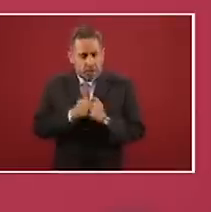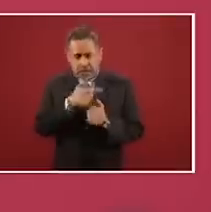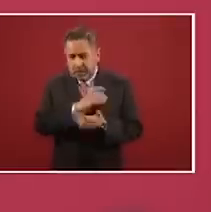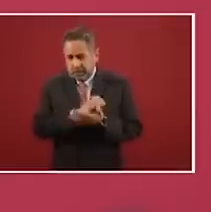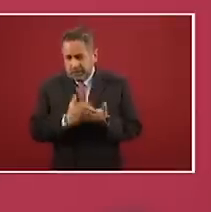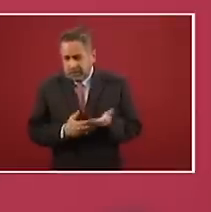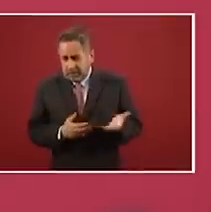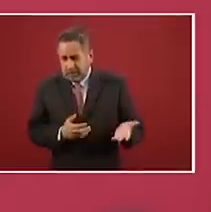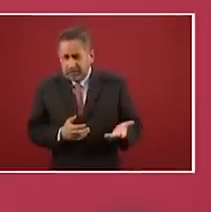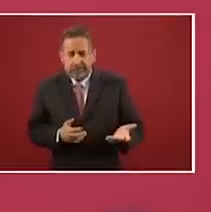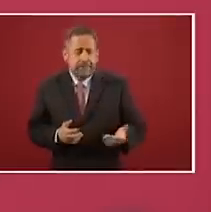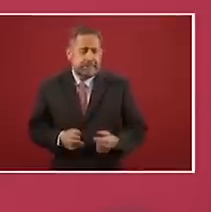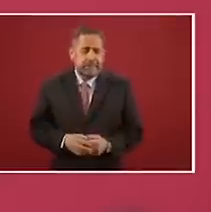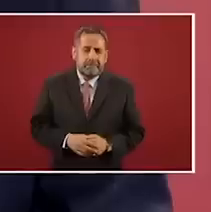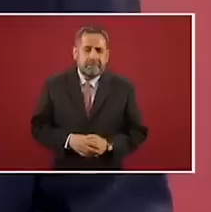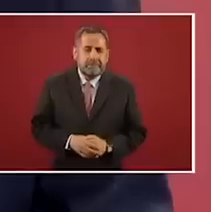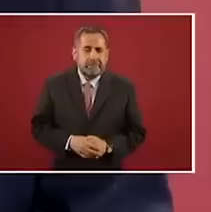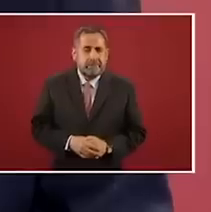contratos.